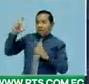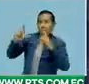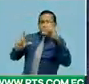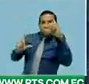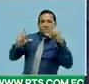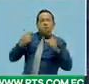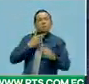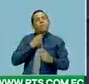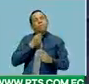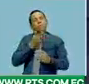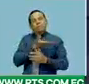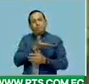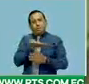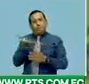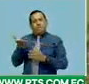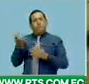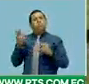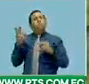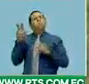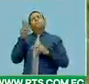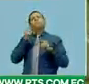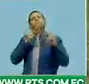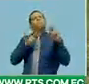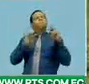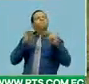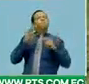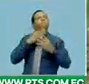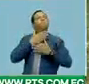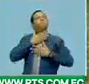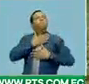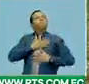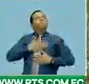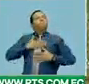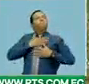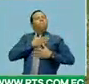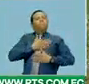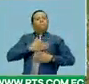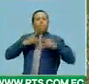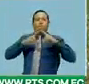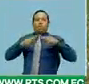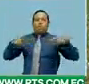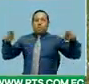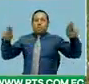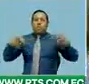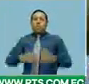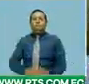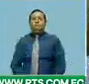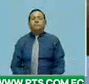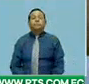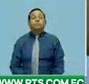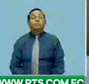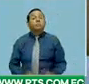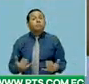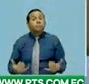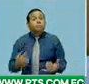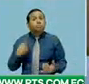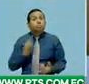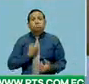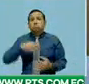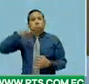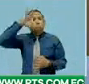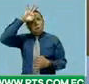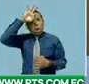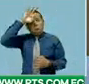árboles, contemplarlos y sobre todo disfrutar de la naturaleza. Cuando nos dijeron que había aquí, nosotros lo vimos a lo